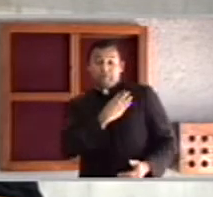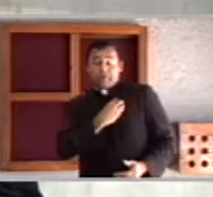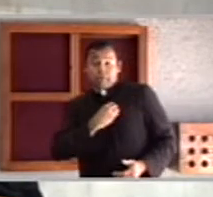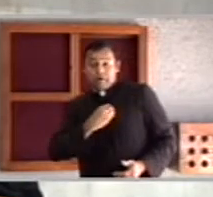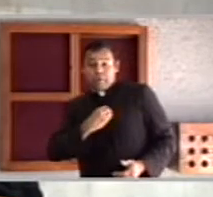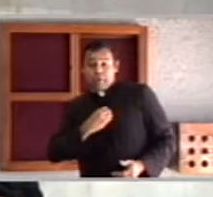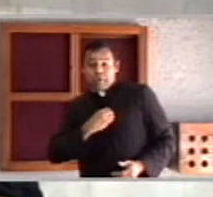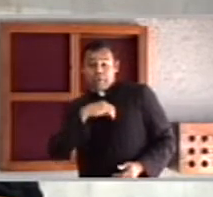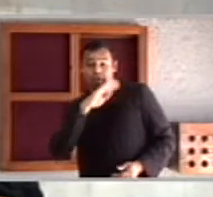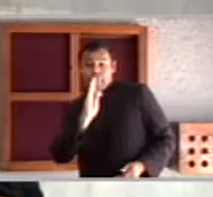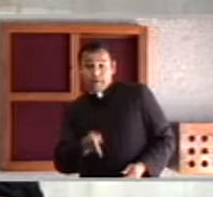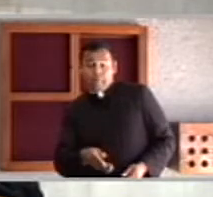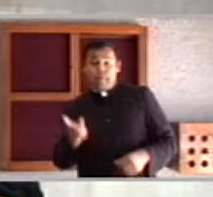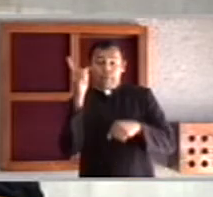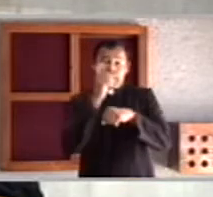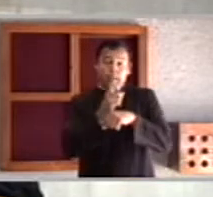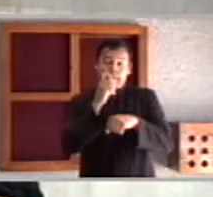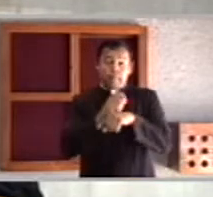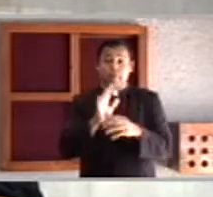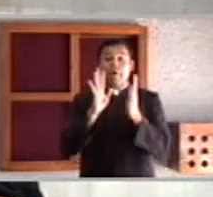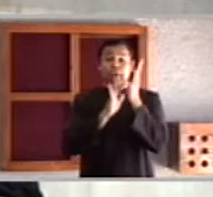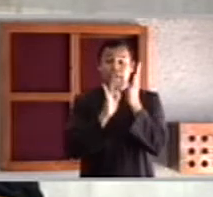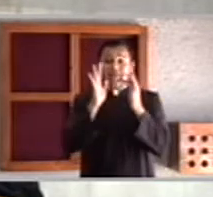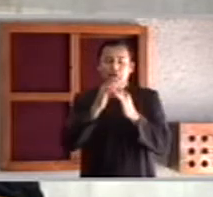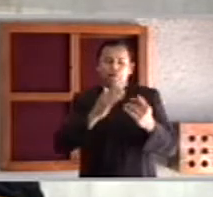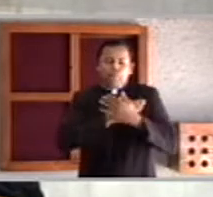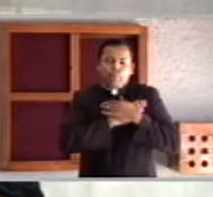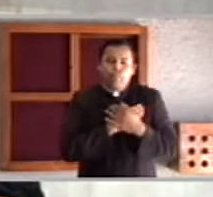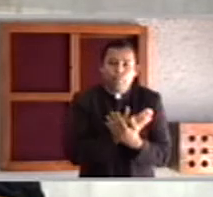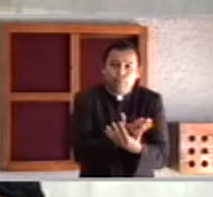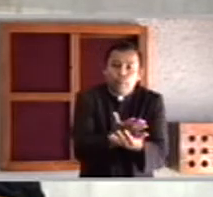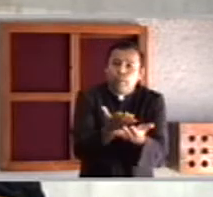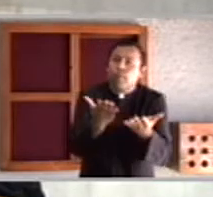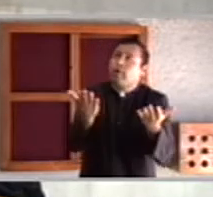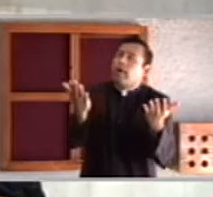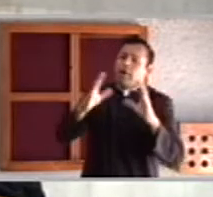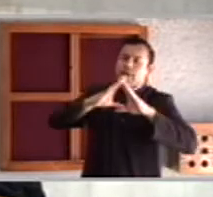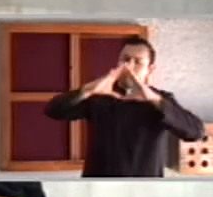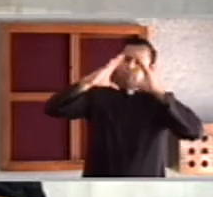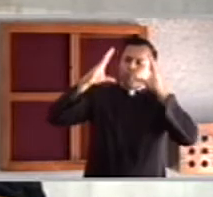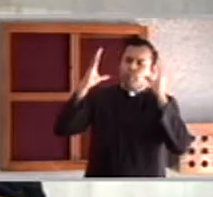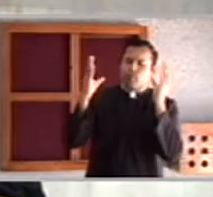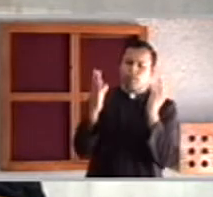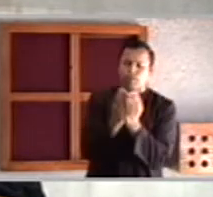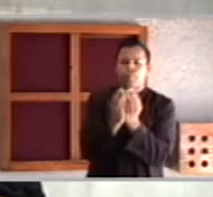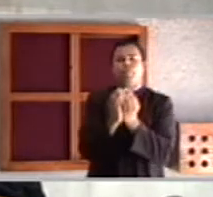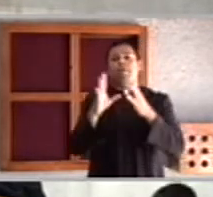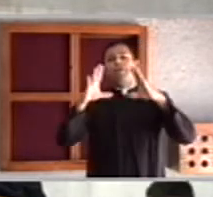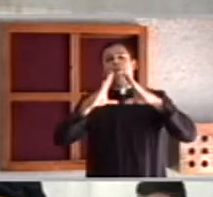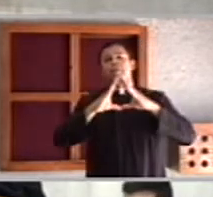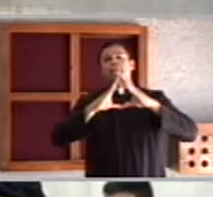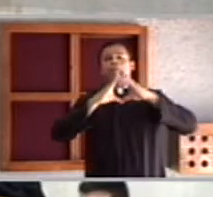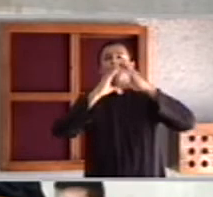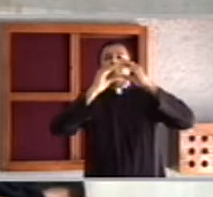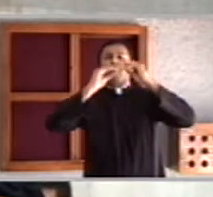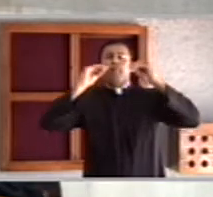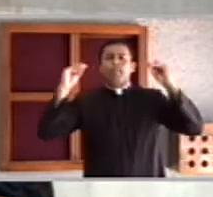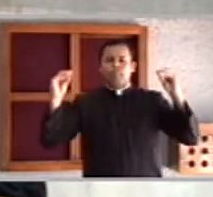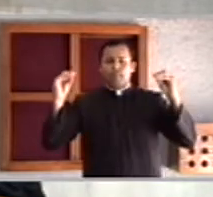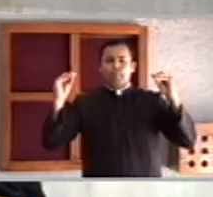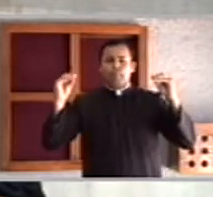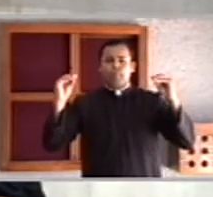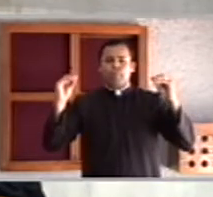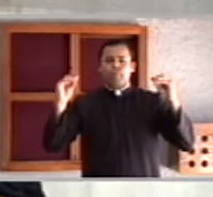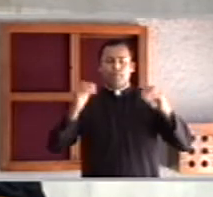tierra, aquel que nos amó y purificó de nuestros pecados con su sangre y ha hecho de nosotros un reino de